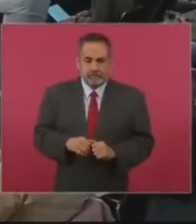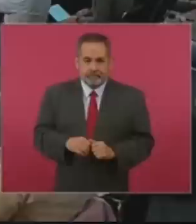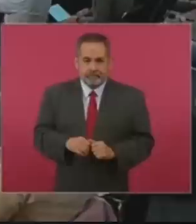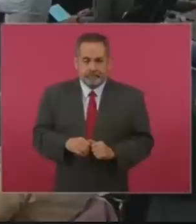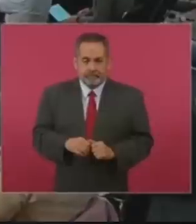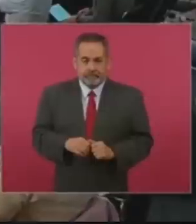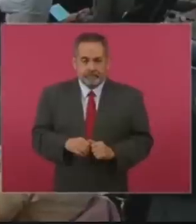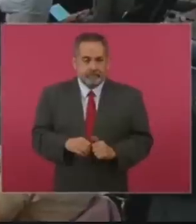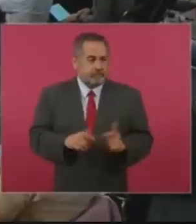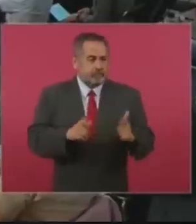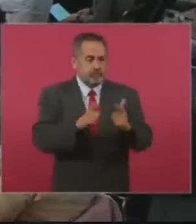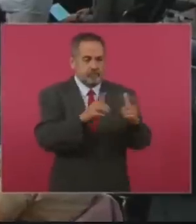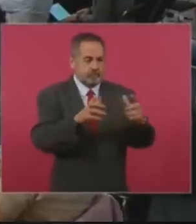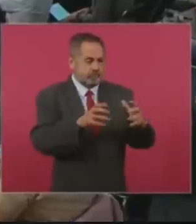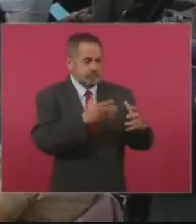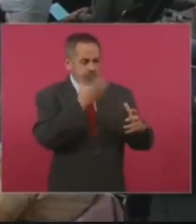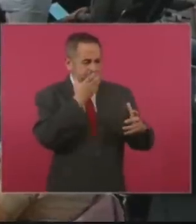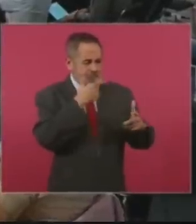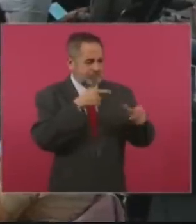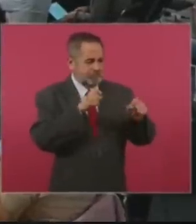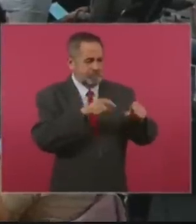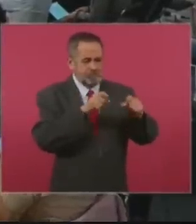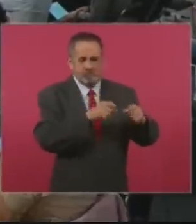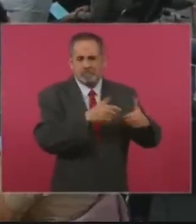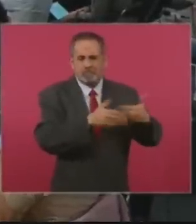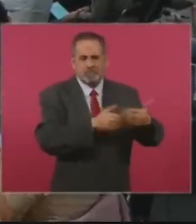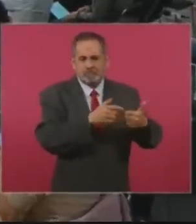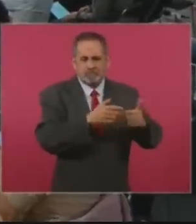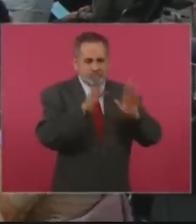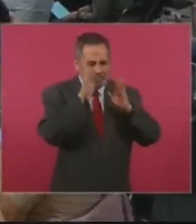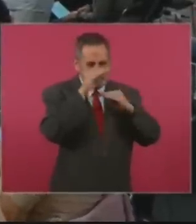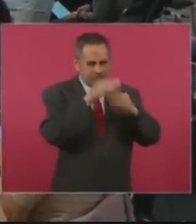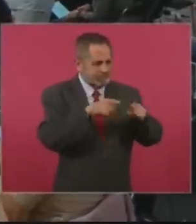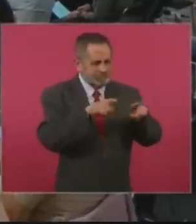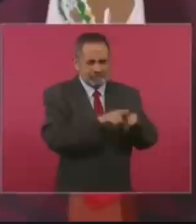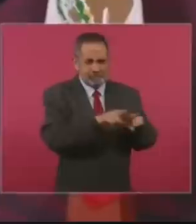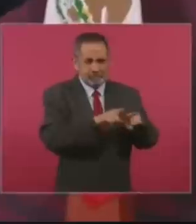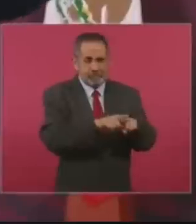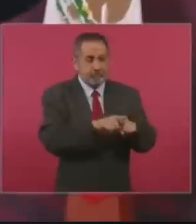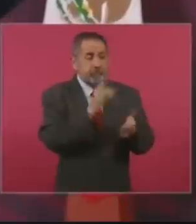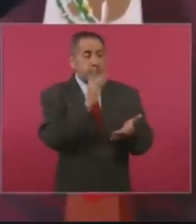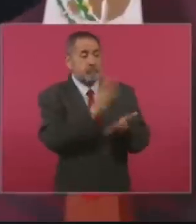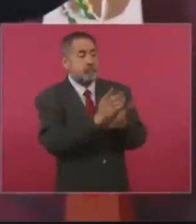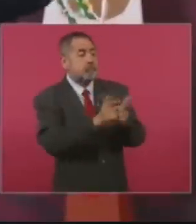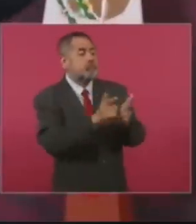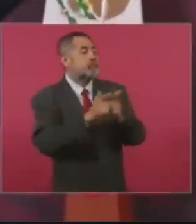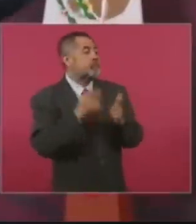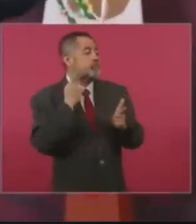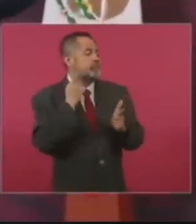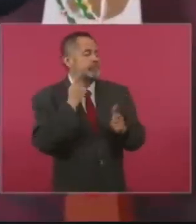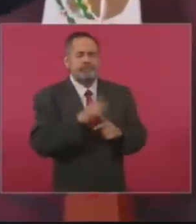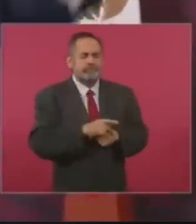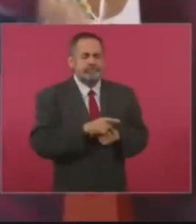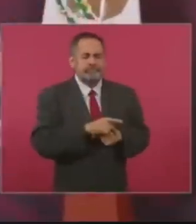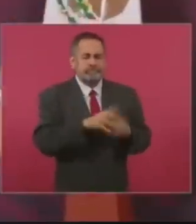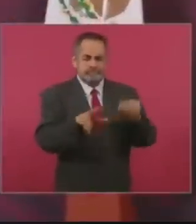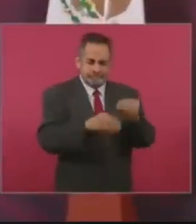el bloque conservador en México no Solo lo integran los partidos